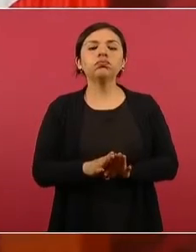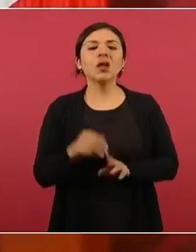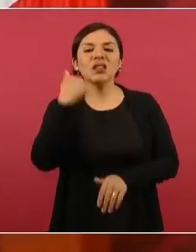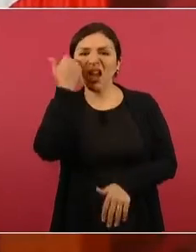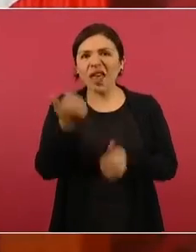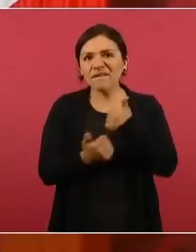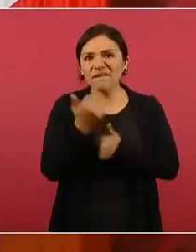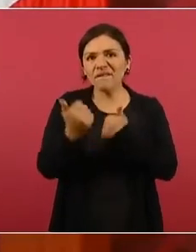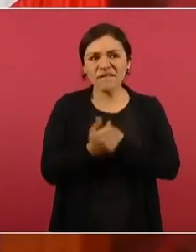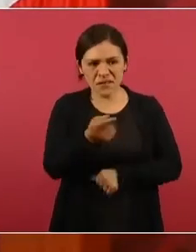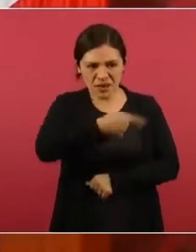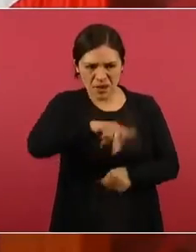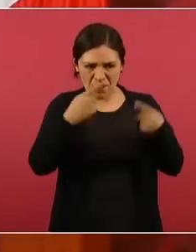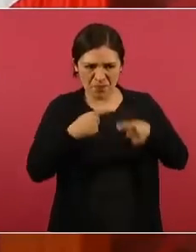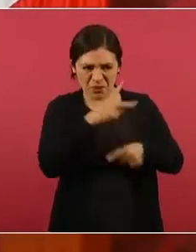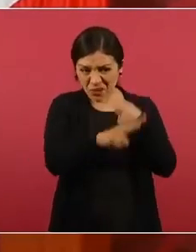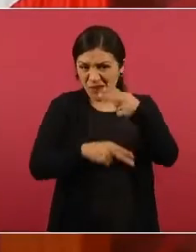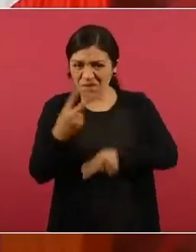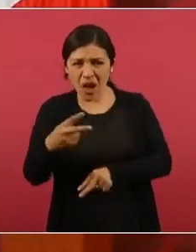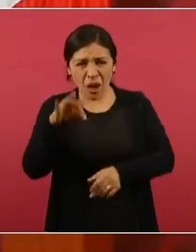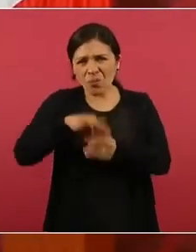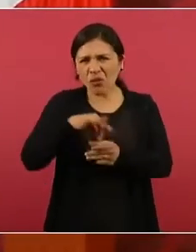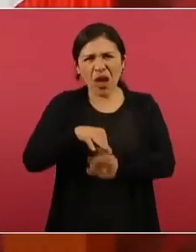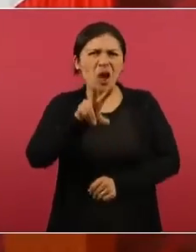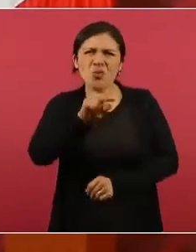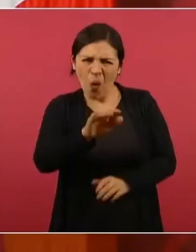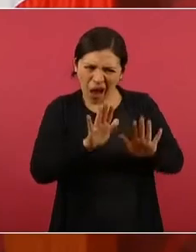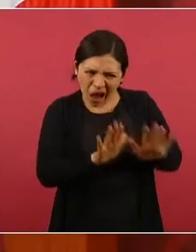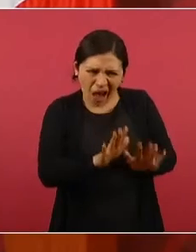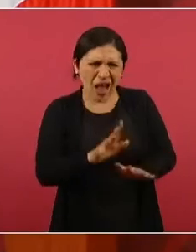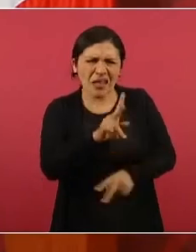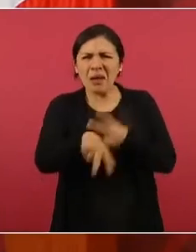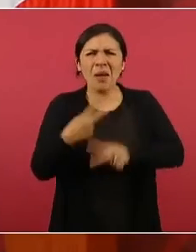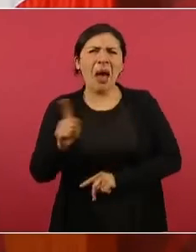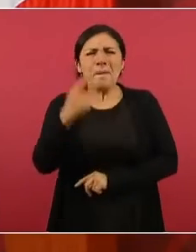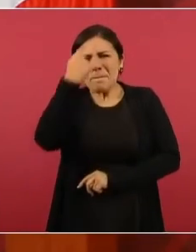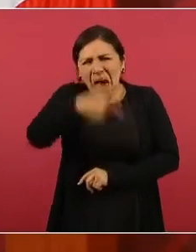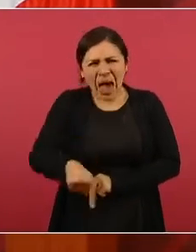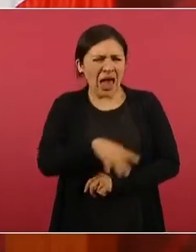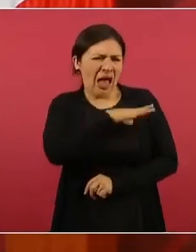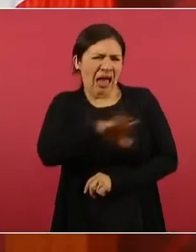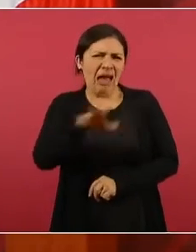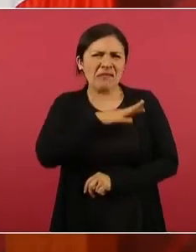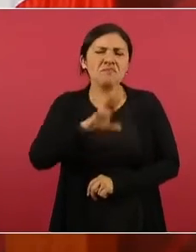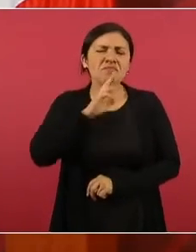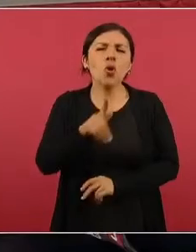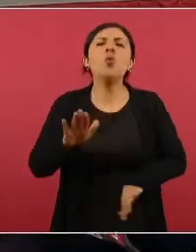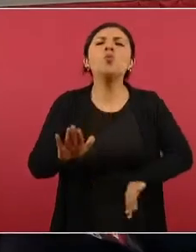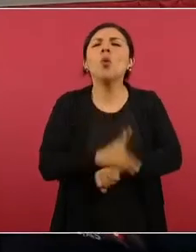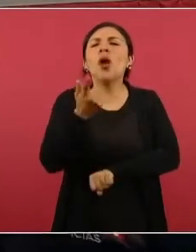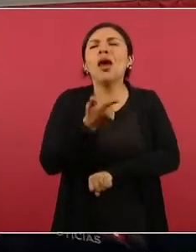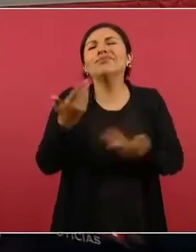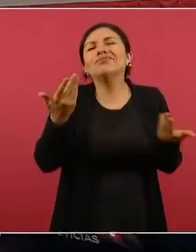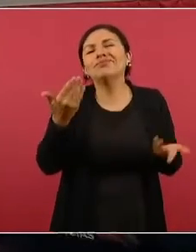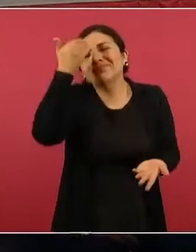buscar que la gente no participe, que se abstenga, porque como todavía